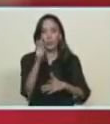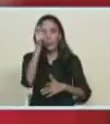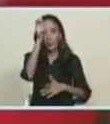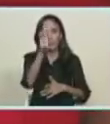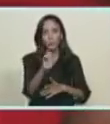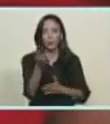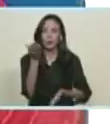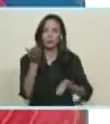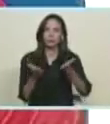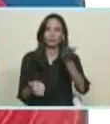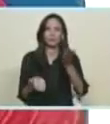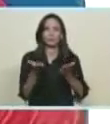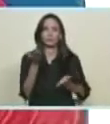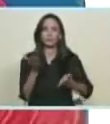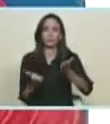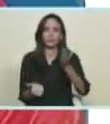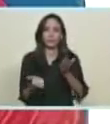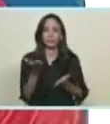los balancines,